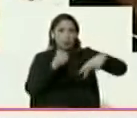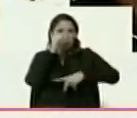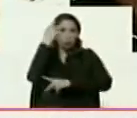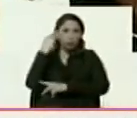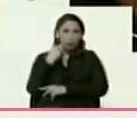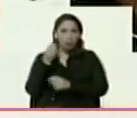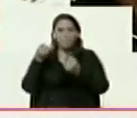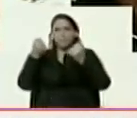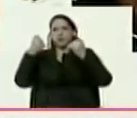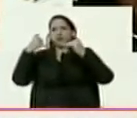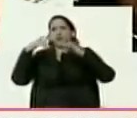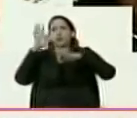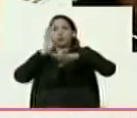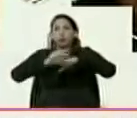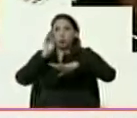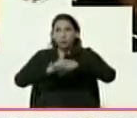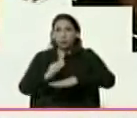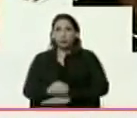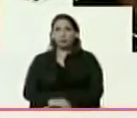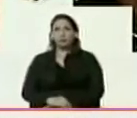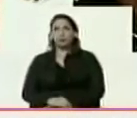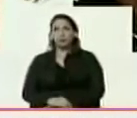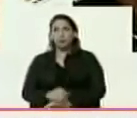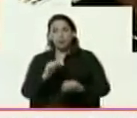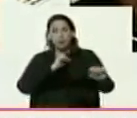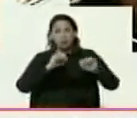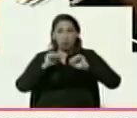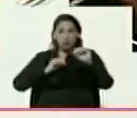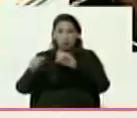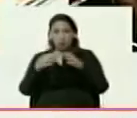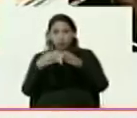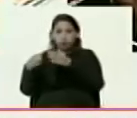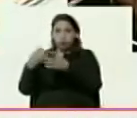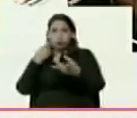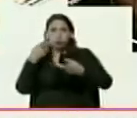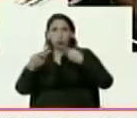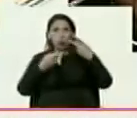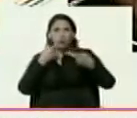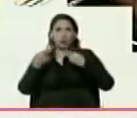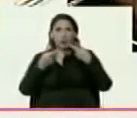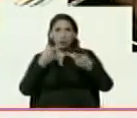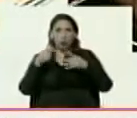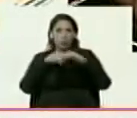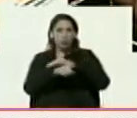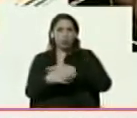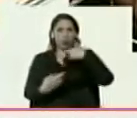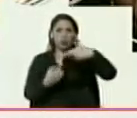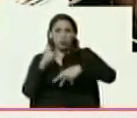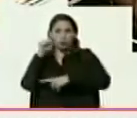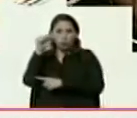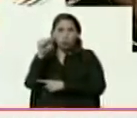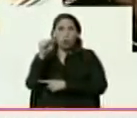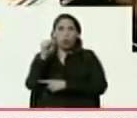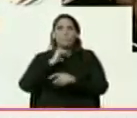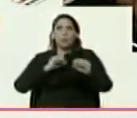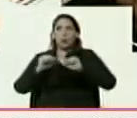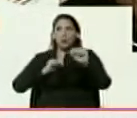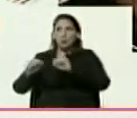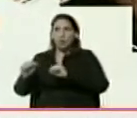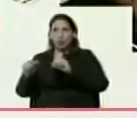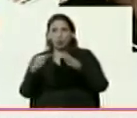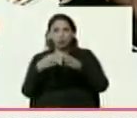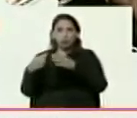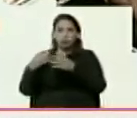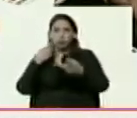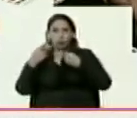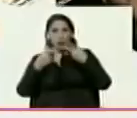gran cantidad de solicitudes por parte de movimientos y partidos políticos de la revolución y movimientos y partidos políticos que hacen vida en la